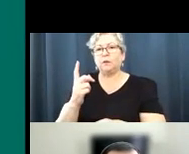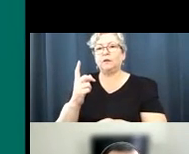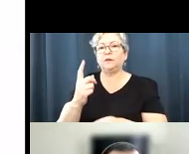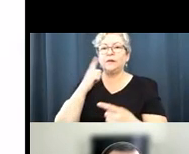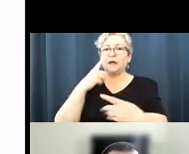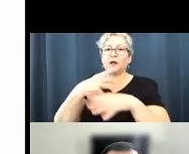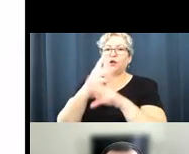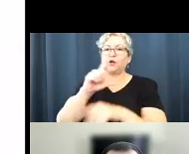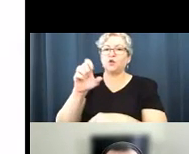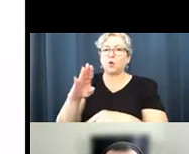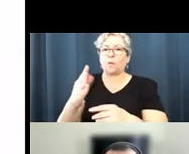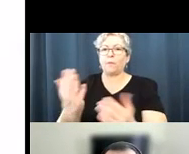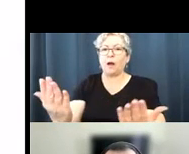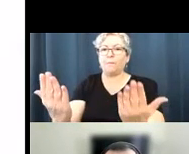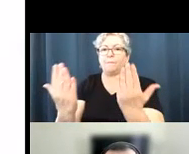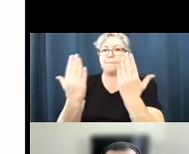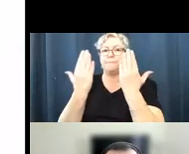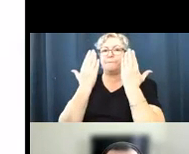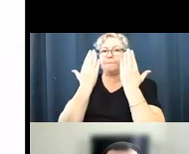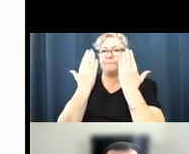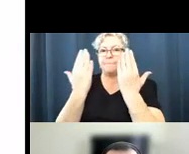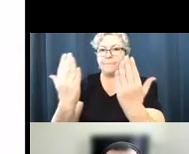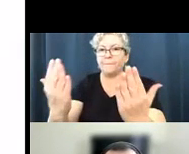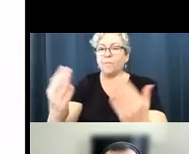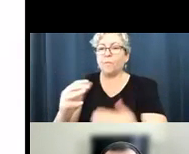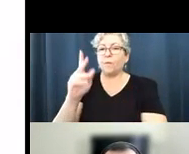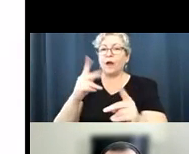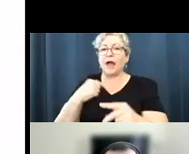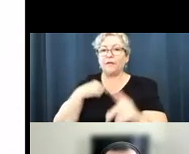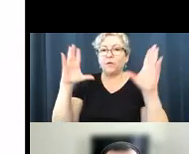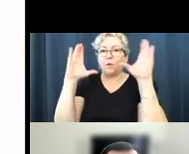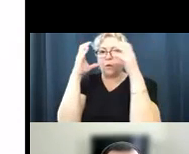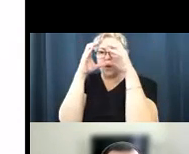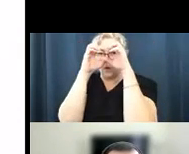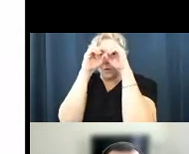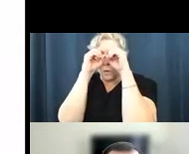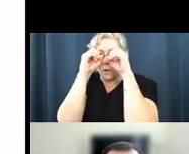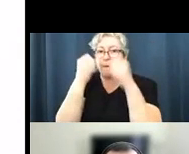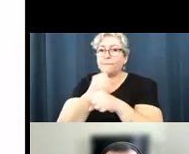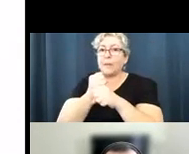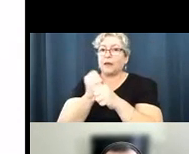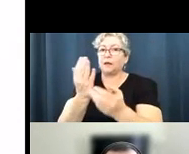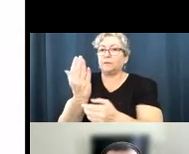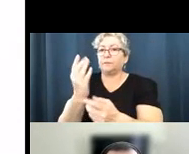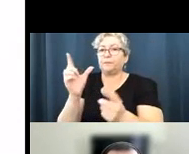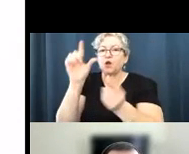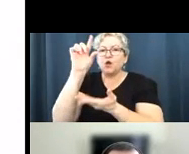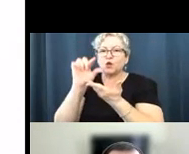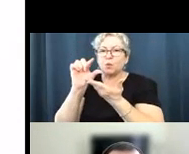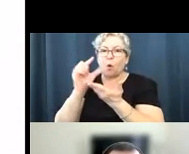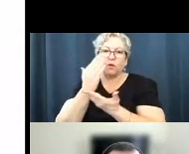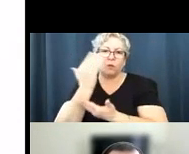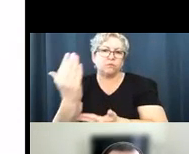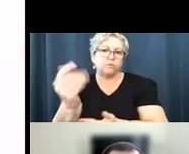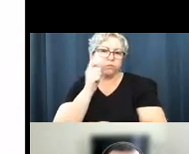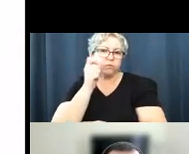ceguera. Cuando usted tiene zoom, usted puede ampliar las cosas. O si la persona tiene visión de túnel, puede hacer las cosas más pequeñas.